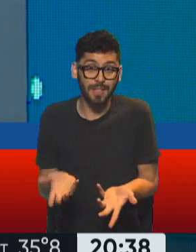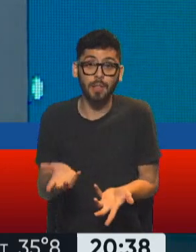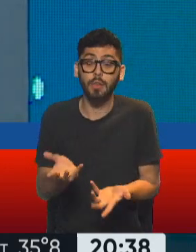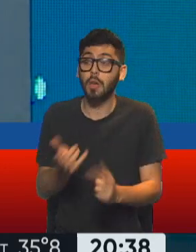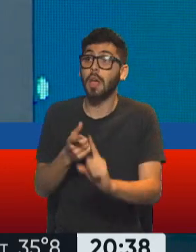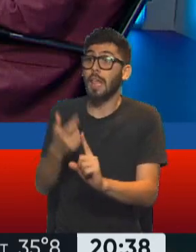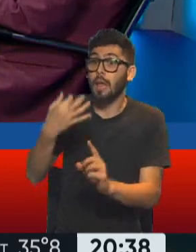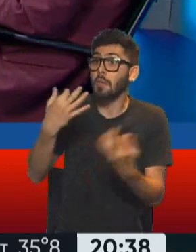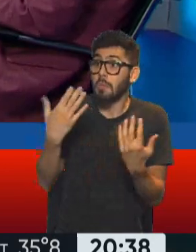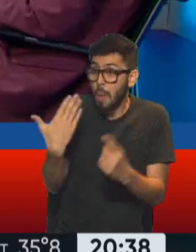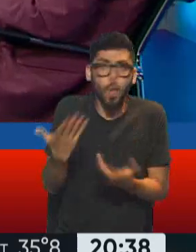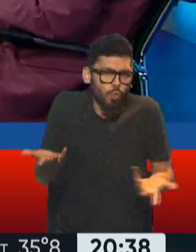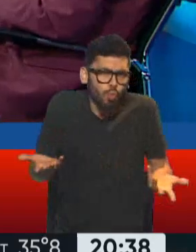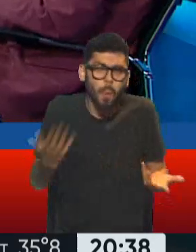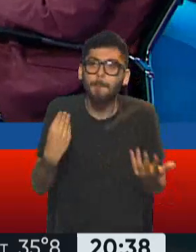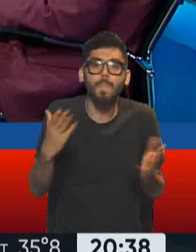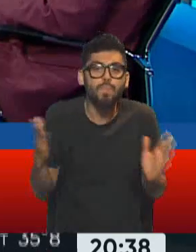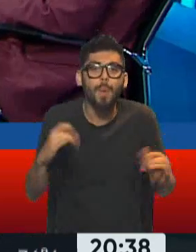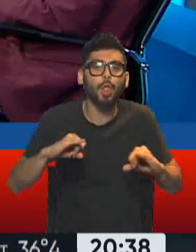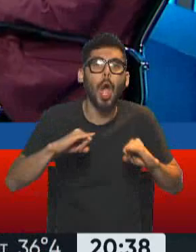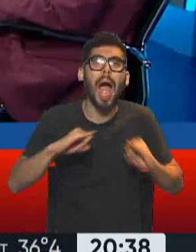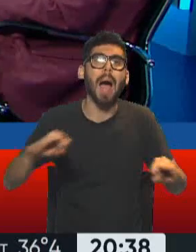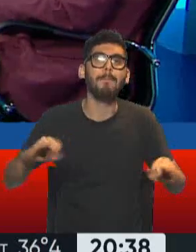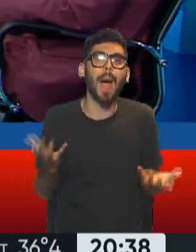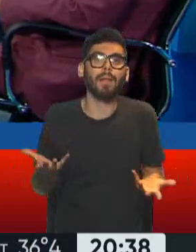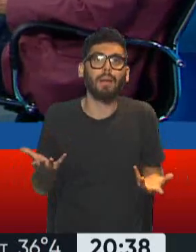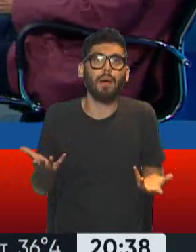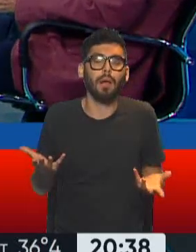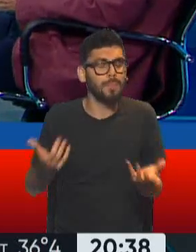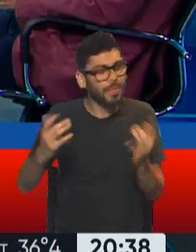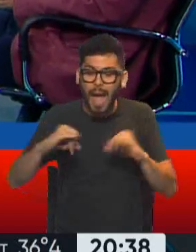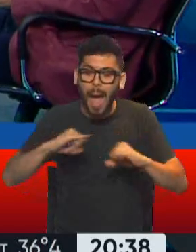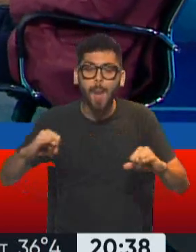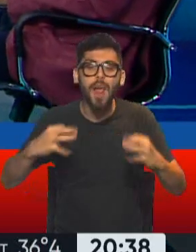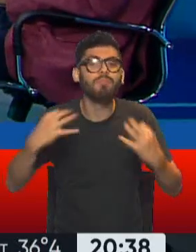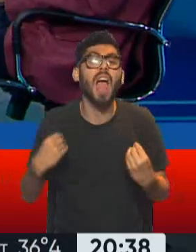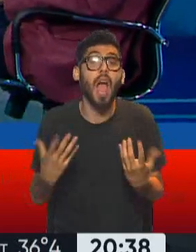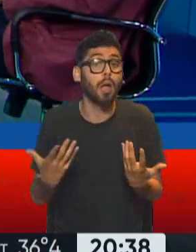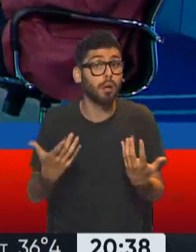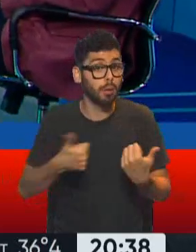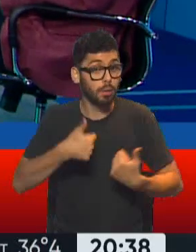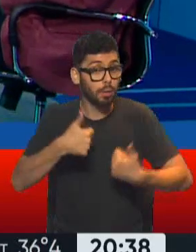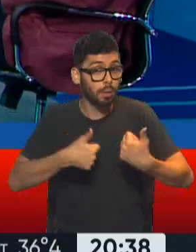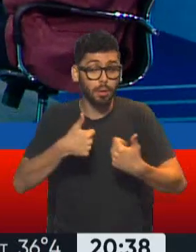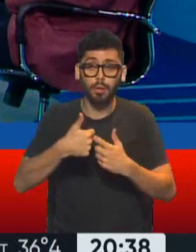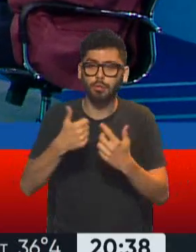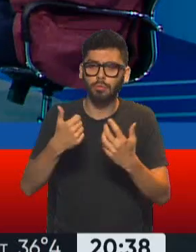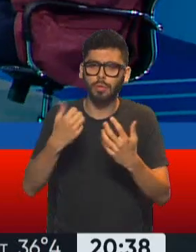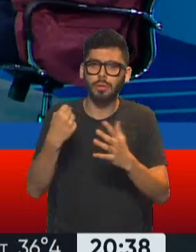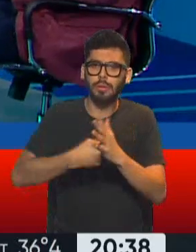absolutamente porque porque están en campaña y en la campaña lo que se hace es eso disputar por un electorado